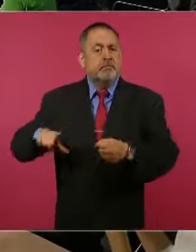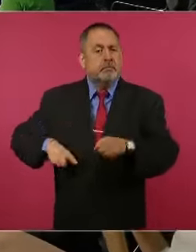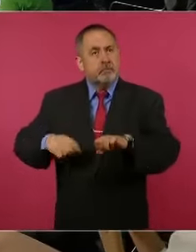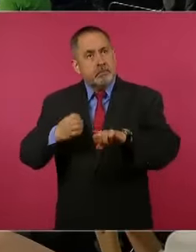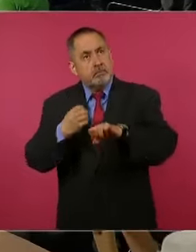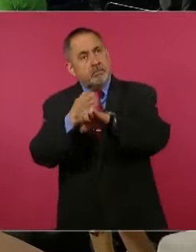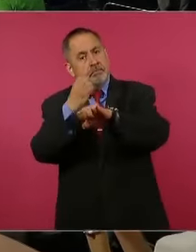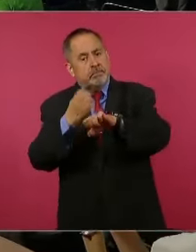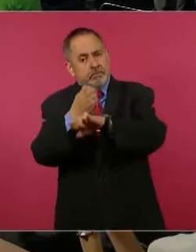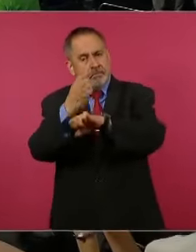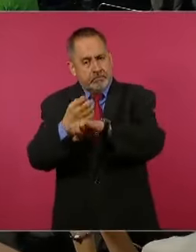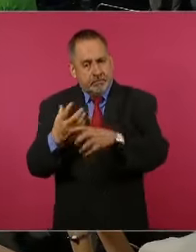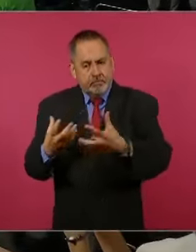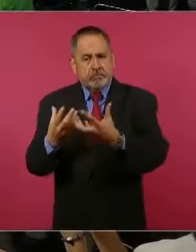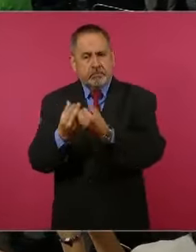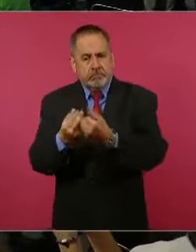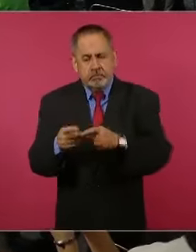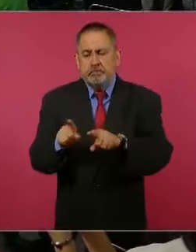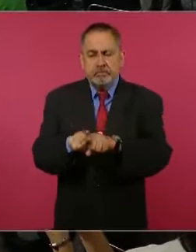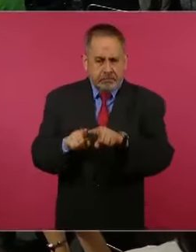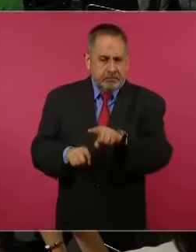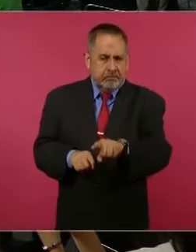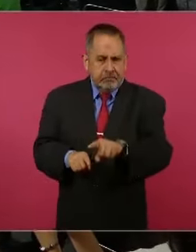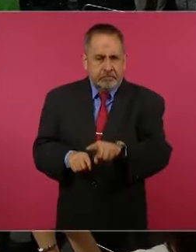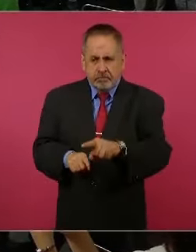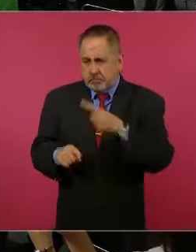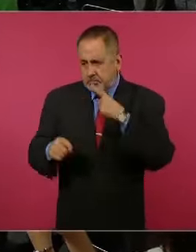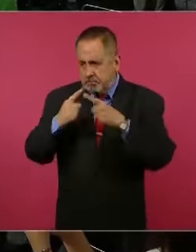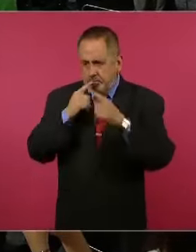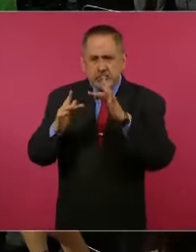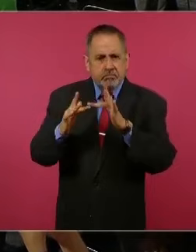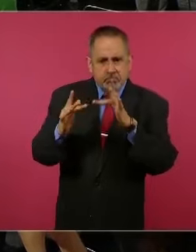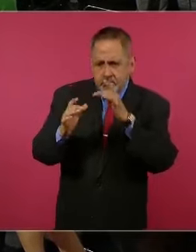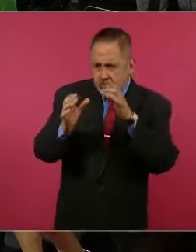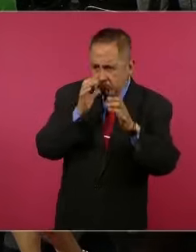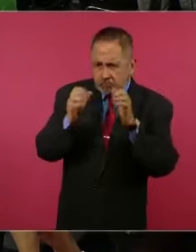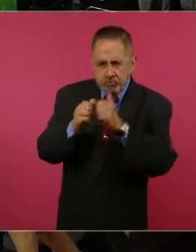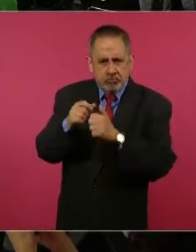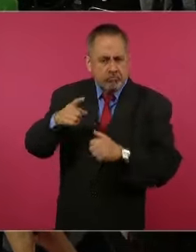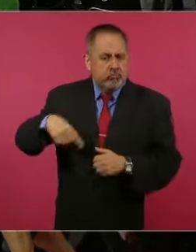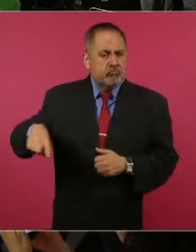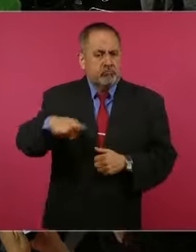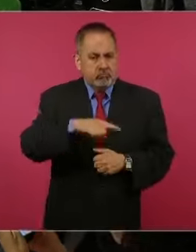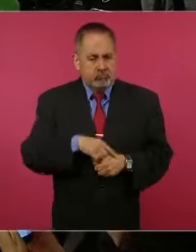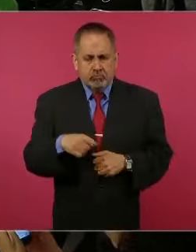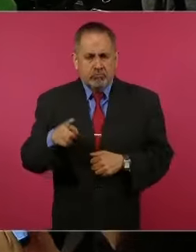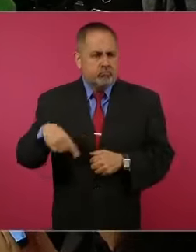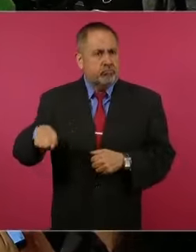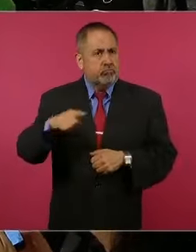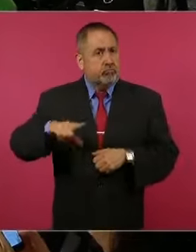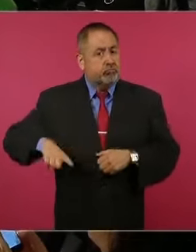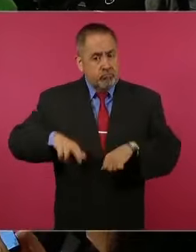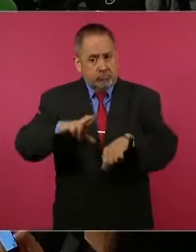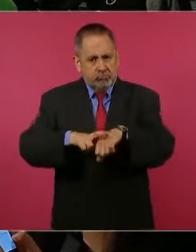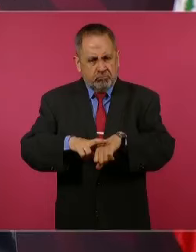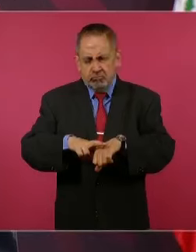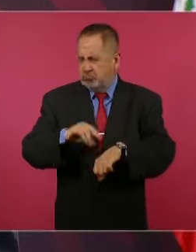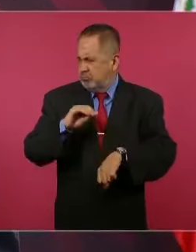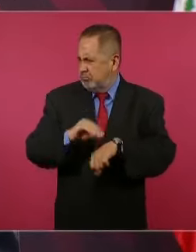estatales y tenemos que establecer comunicación con ellos se han portado muy bien los